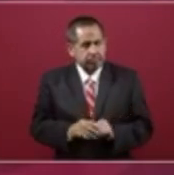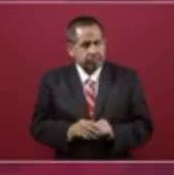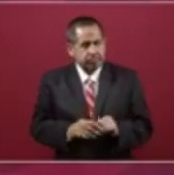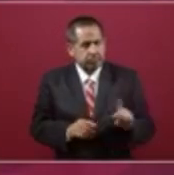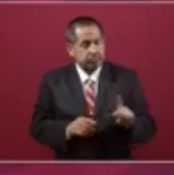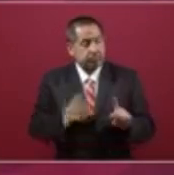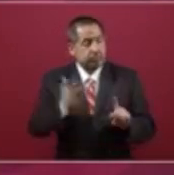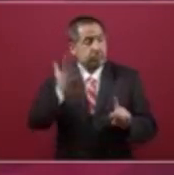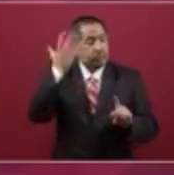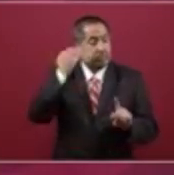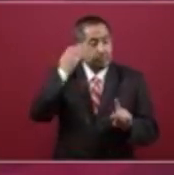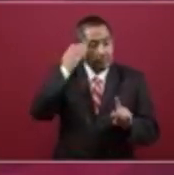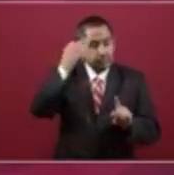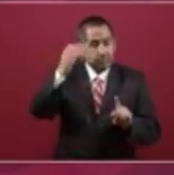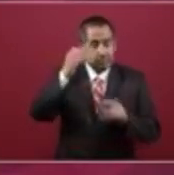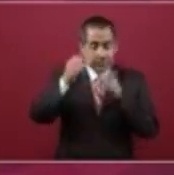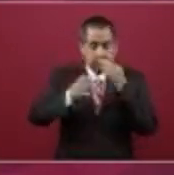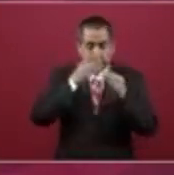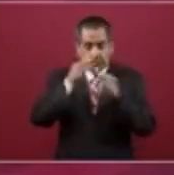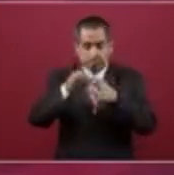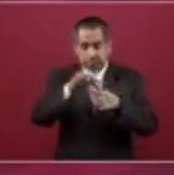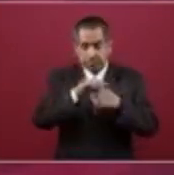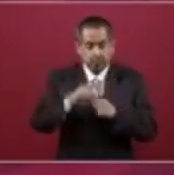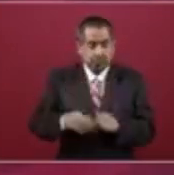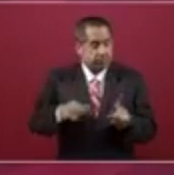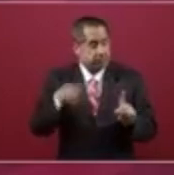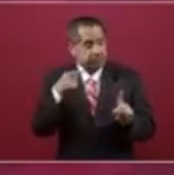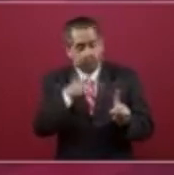durante la campaña